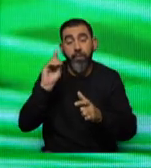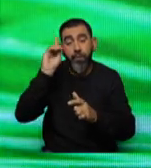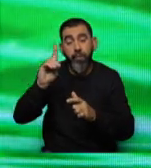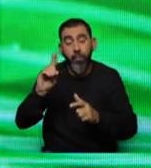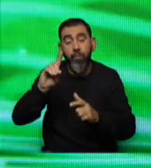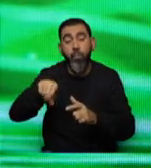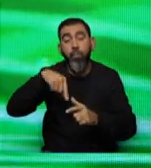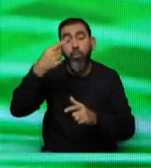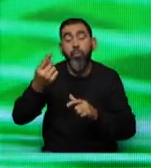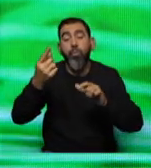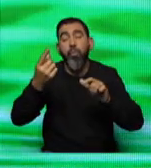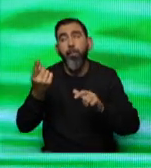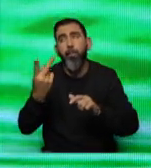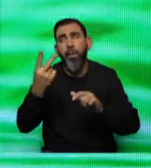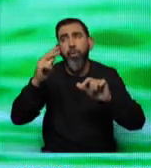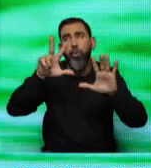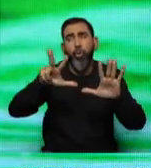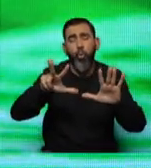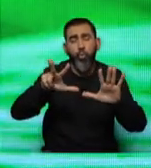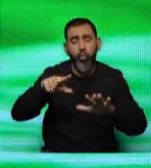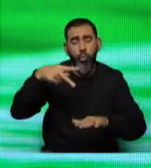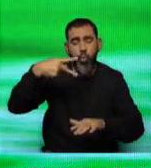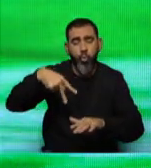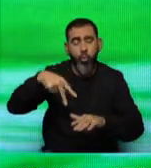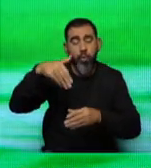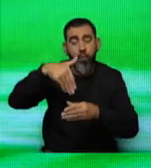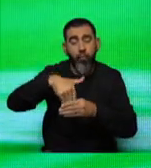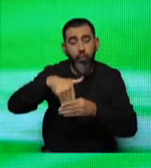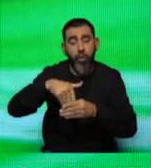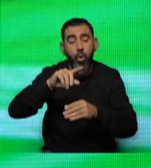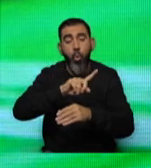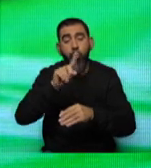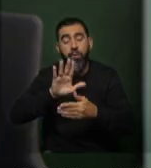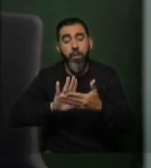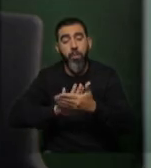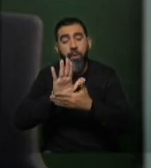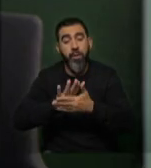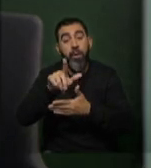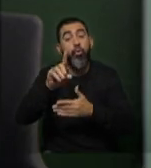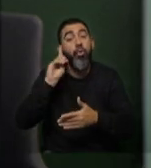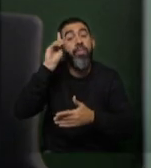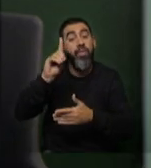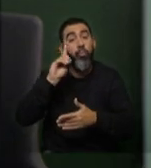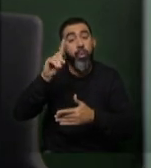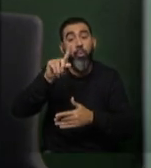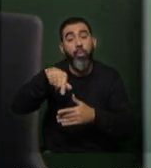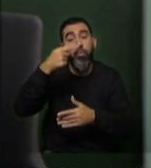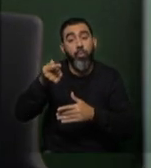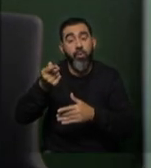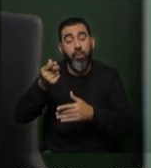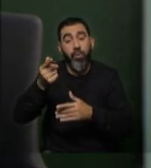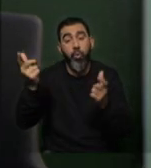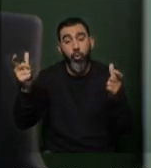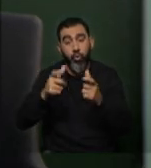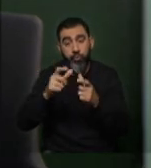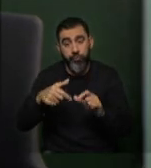el próximo 28 para estar votándolo a partir de las 11 de la mañana. Eso en el plenario de la Cámara. En el plenario de la Cámara. Después de haber media pasado sanción por comisión.